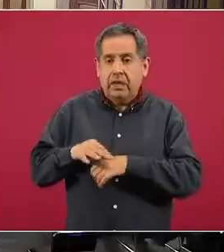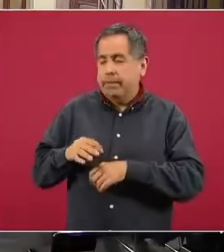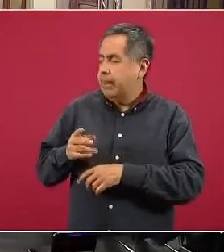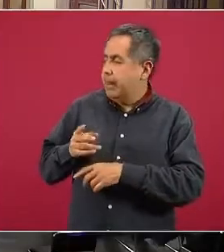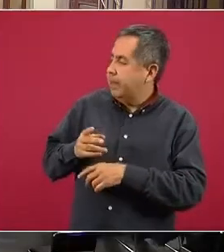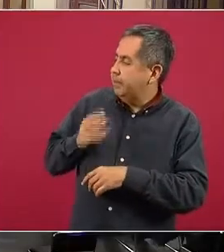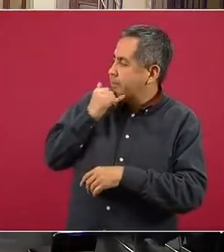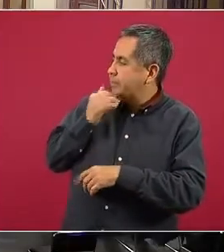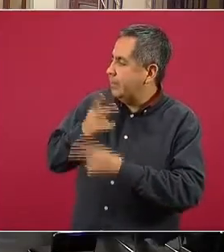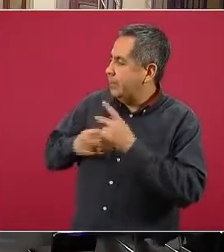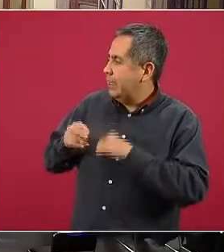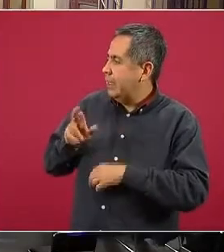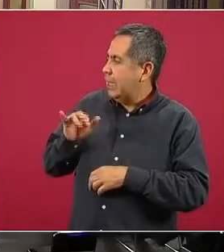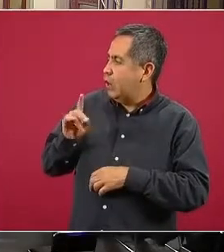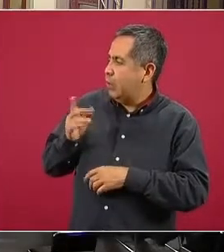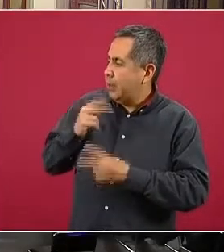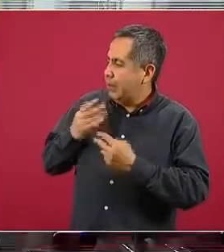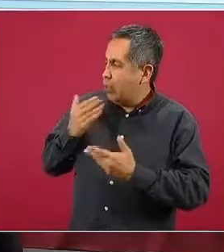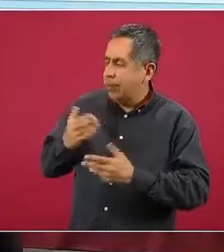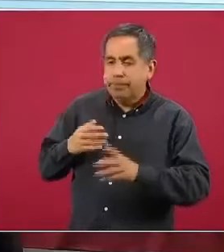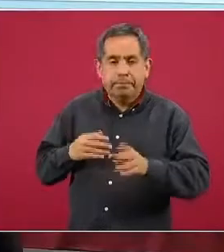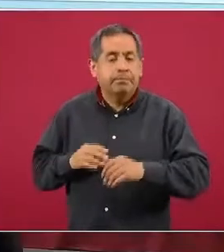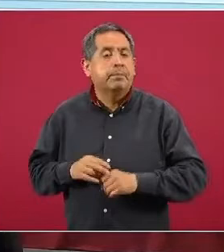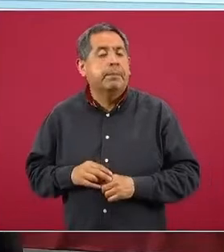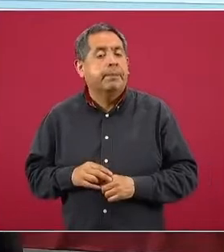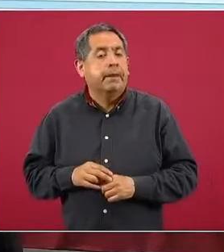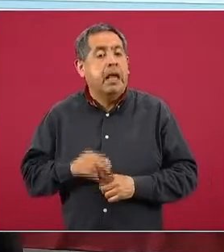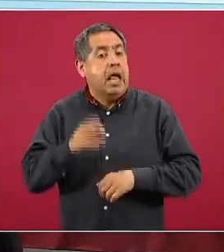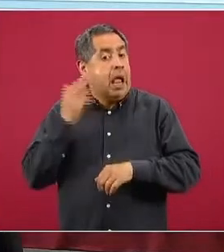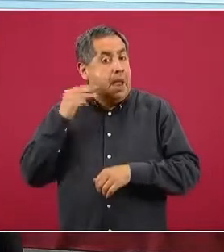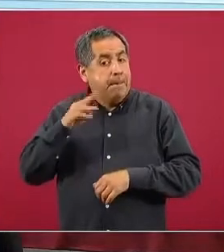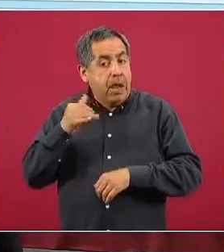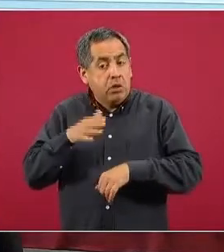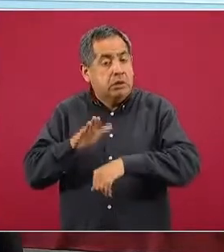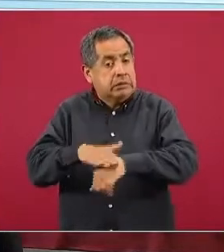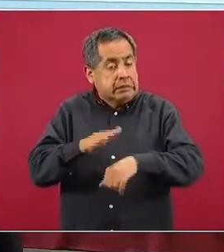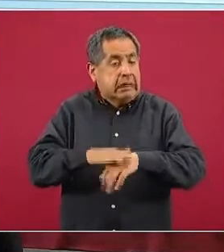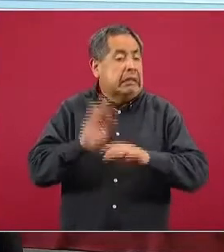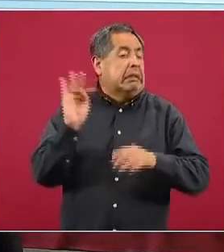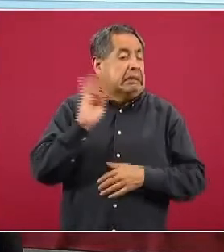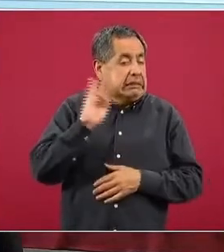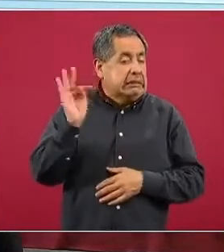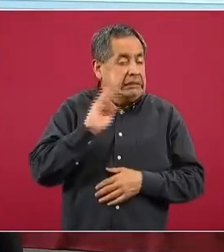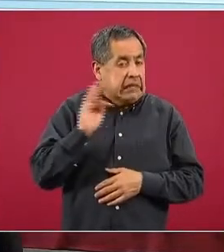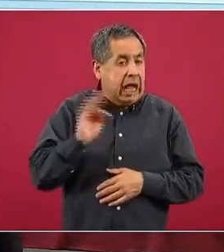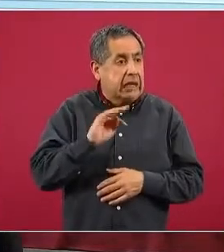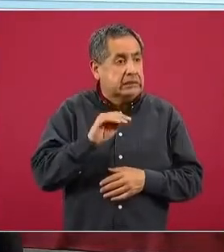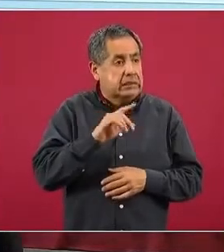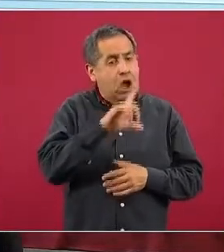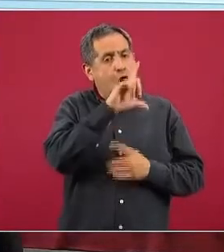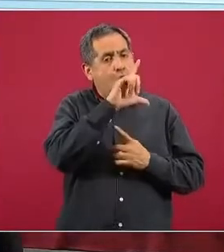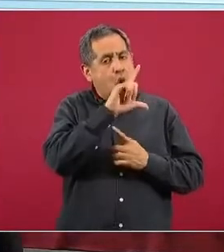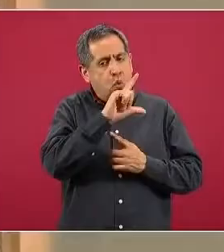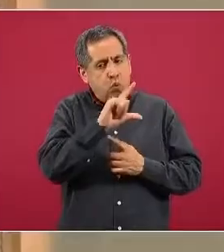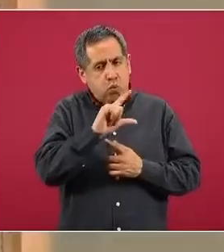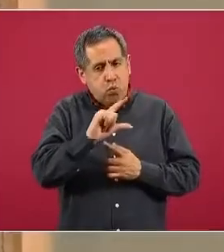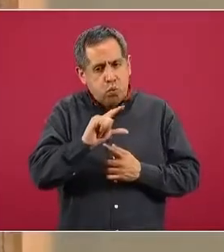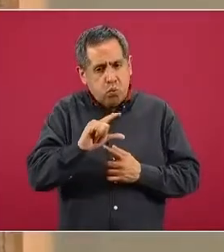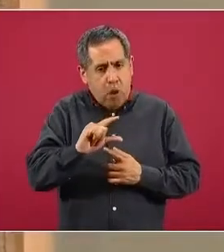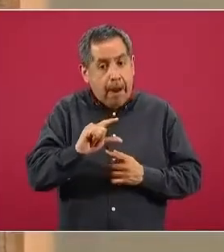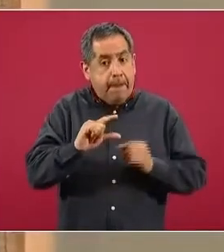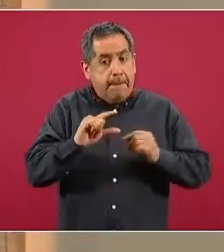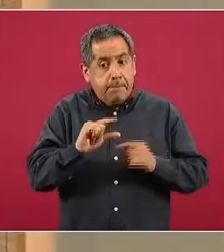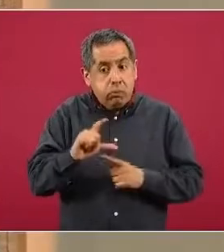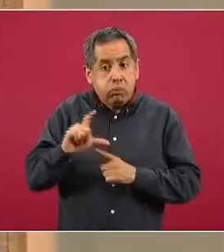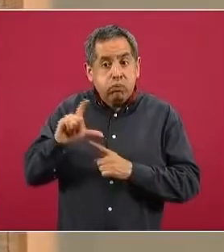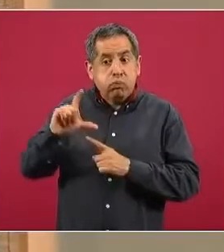bienvenido. Empezamos a alertar que podíamos tener lo contrario, un momento de repunte o rebrote al momento que